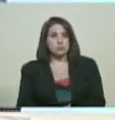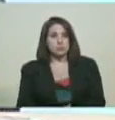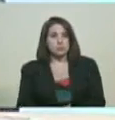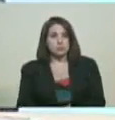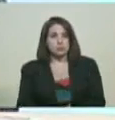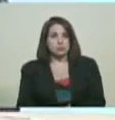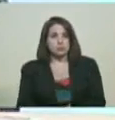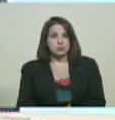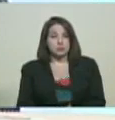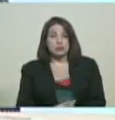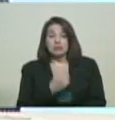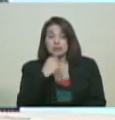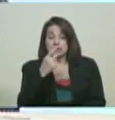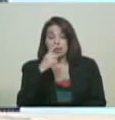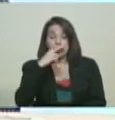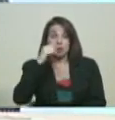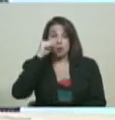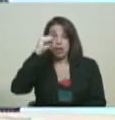collage